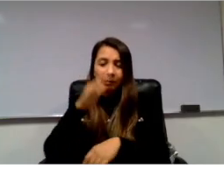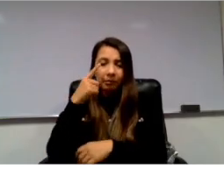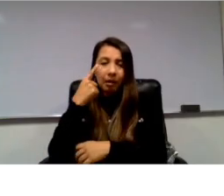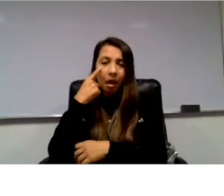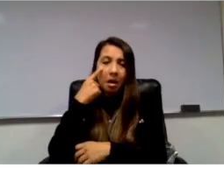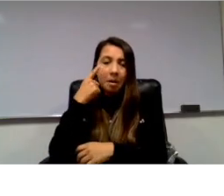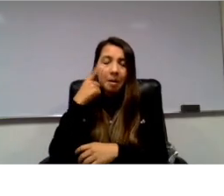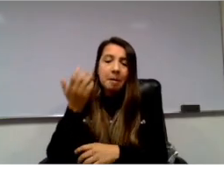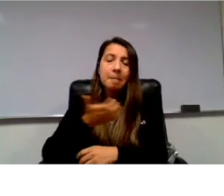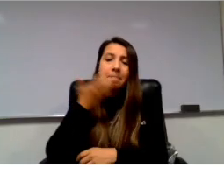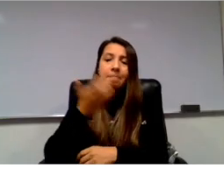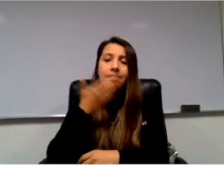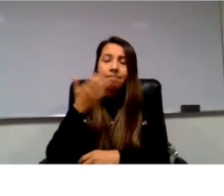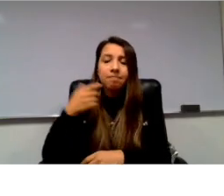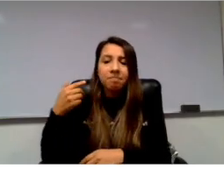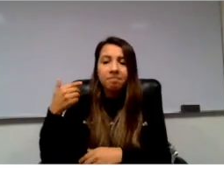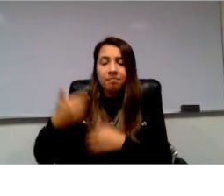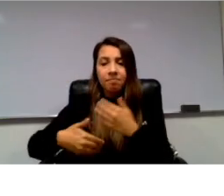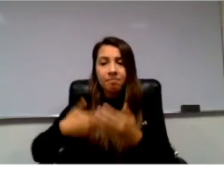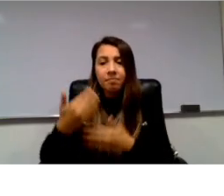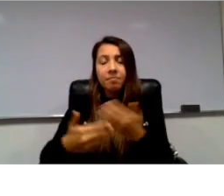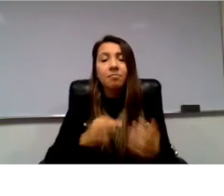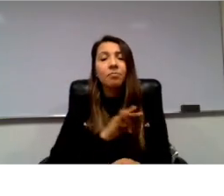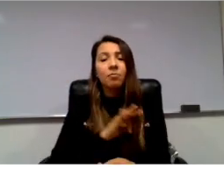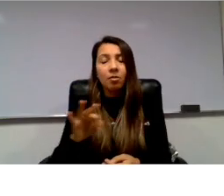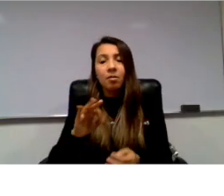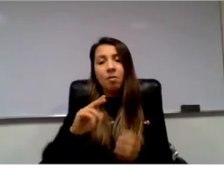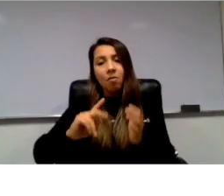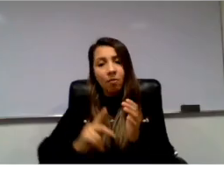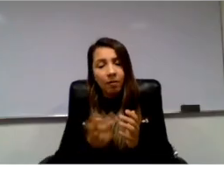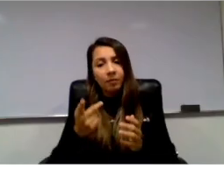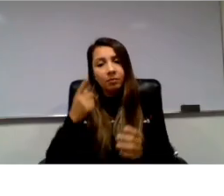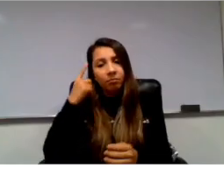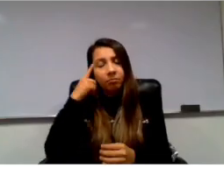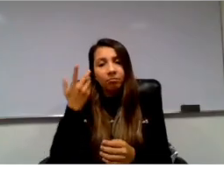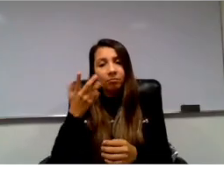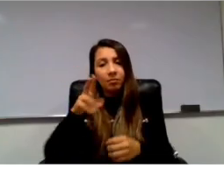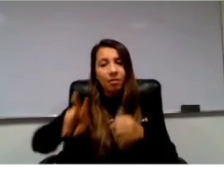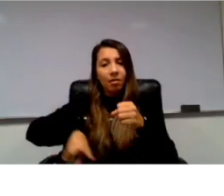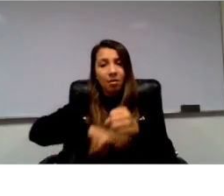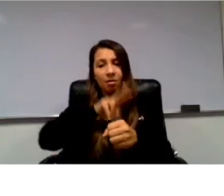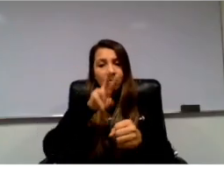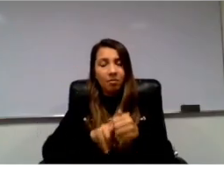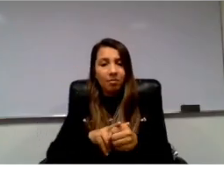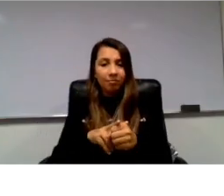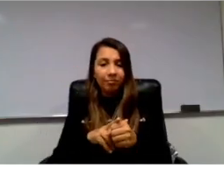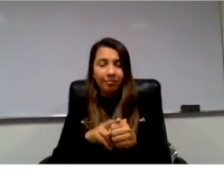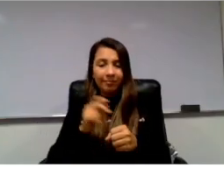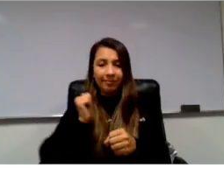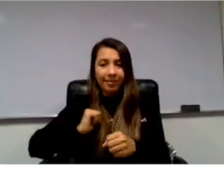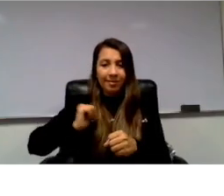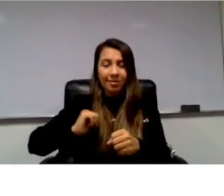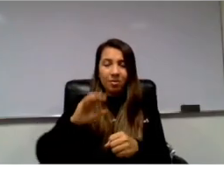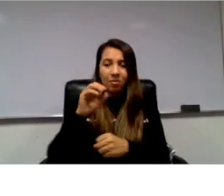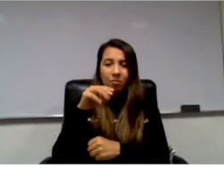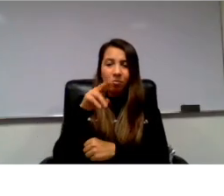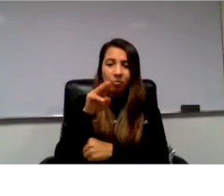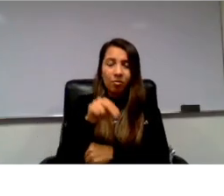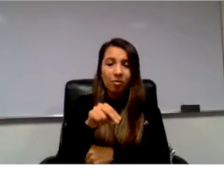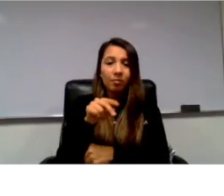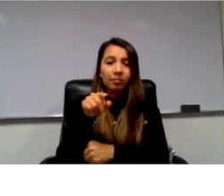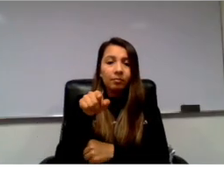comunes para volver a preguntarse acerca de la naturaleza del último ancestro común y ver